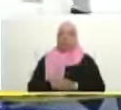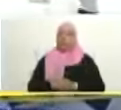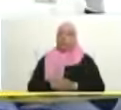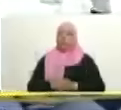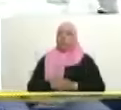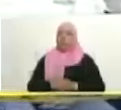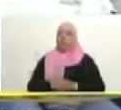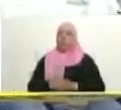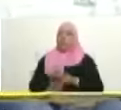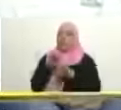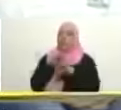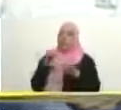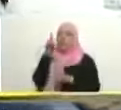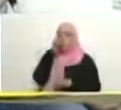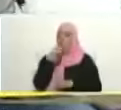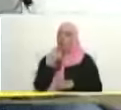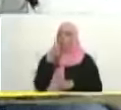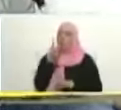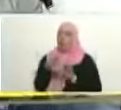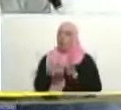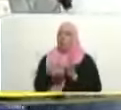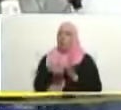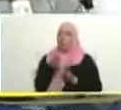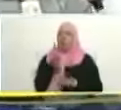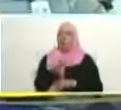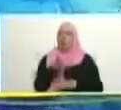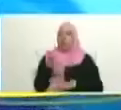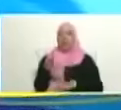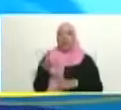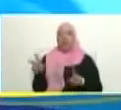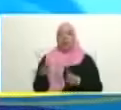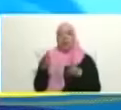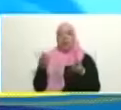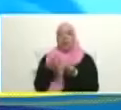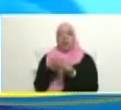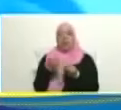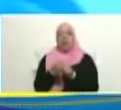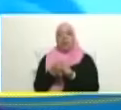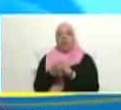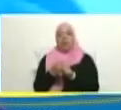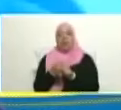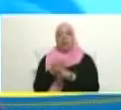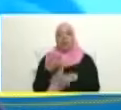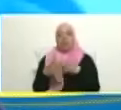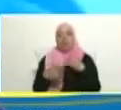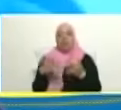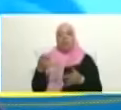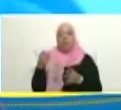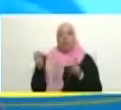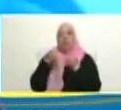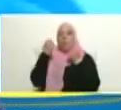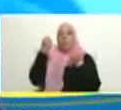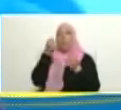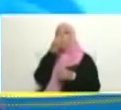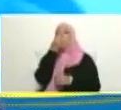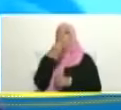Va finalizando el año 2023 en victoria. Hemos dado una lucha bien